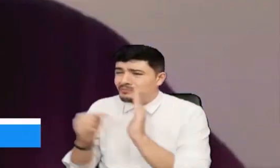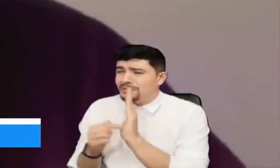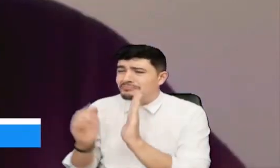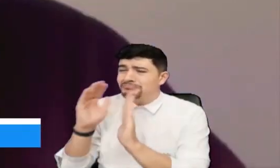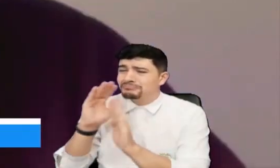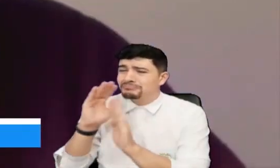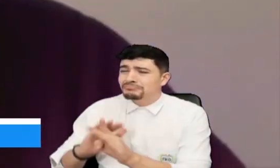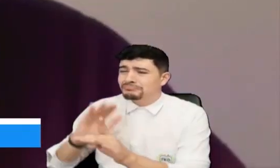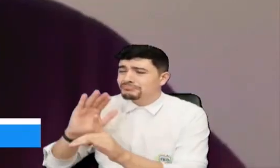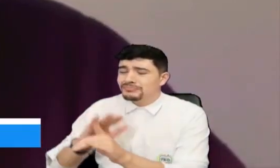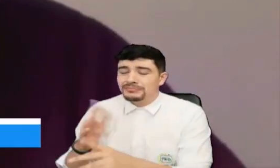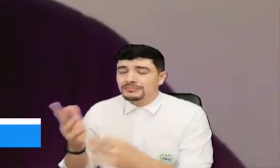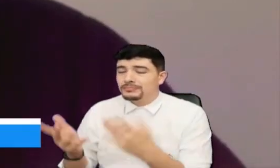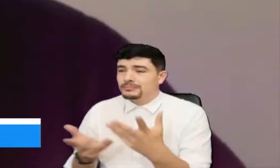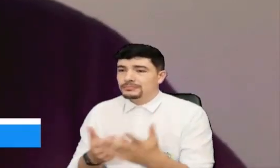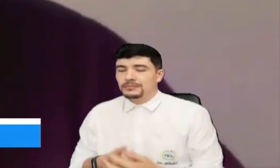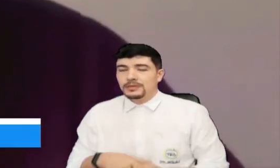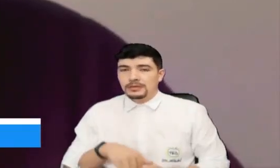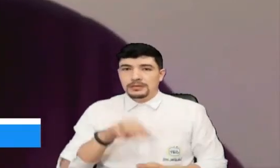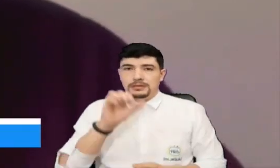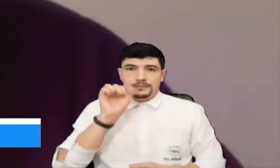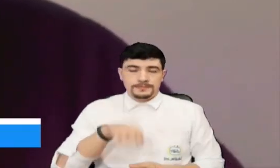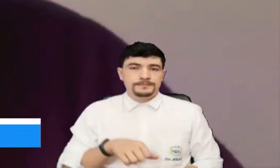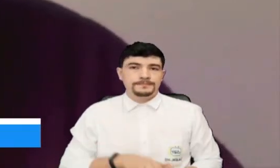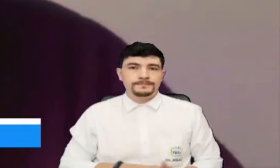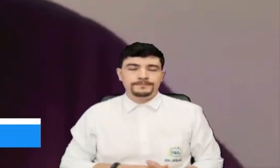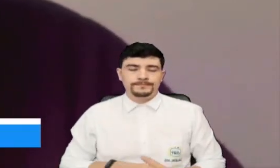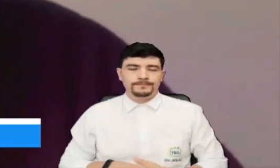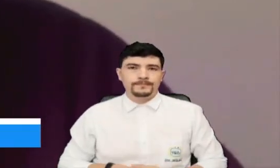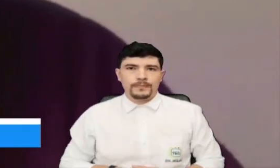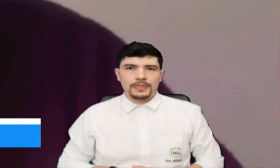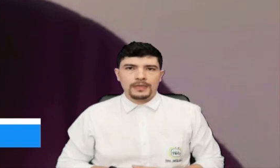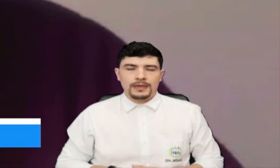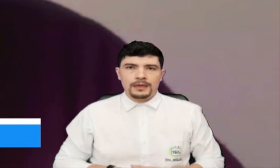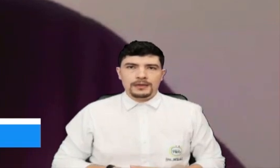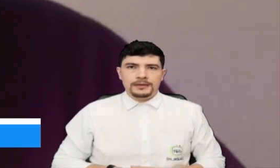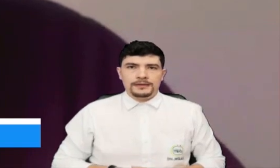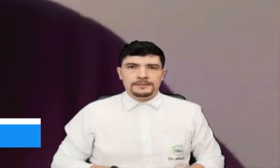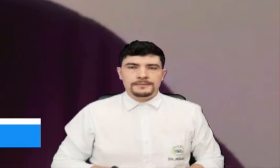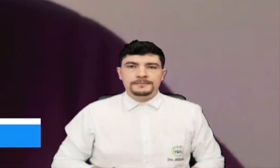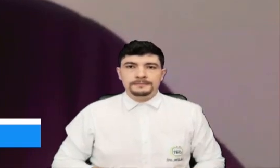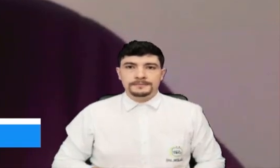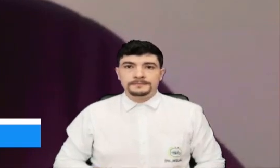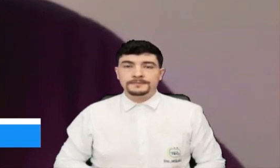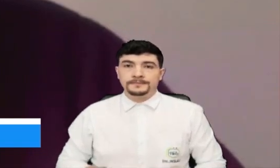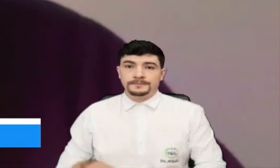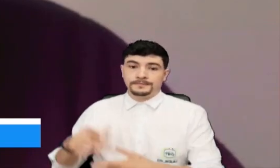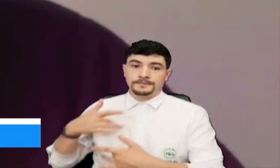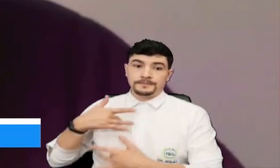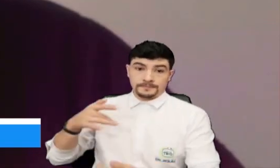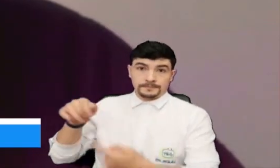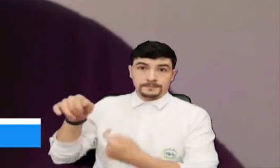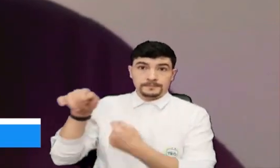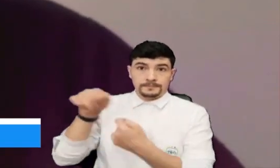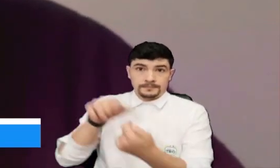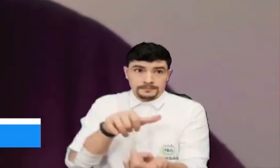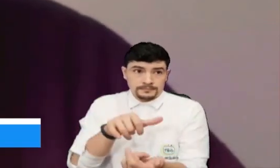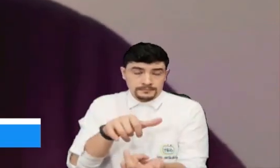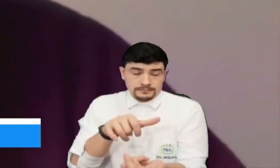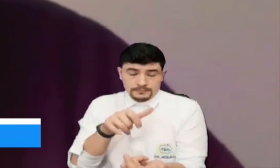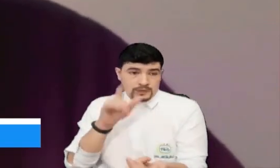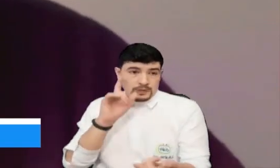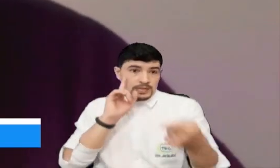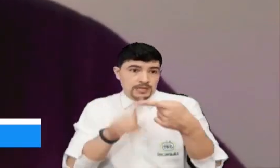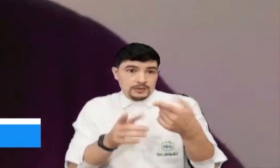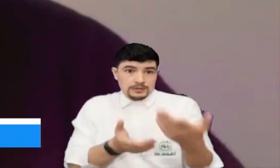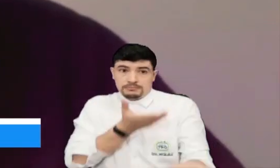Correcto. Entonces, en ningún momento el ingreso solidario se planteó como un monto